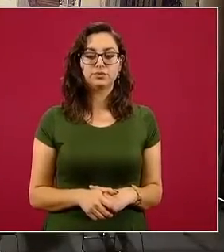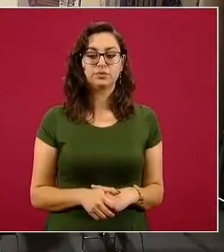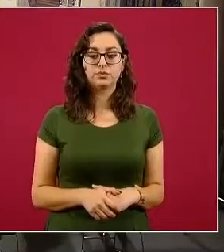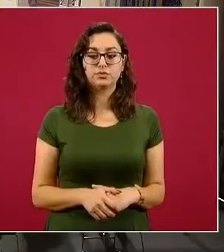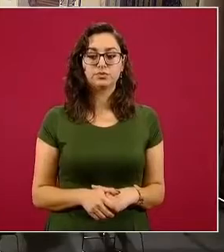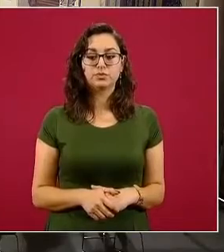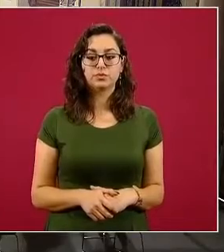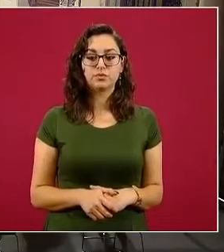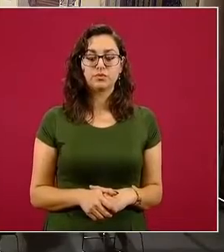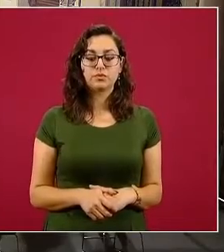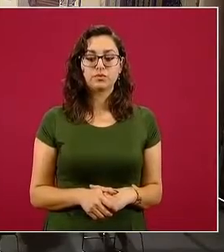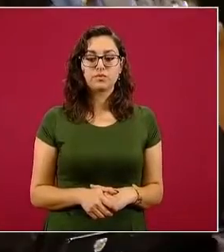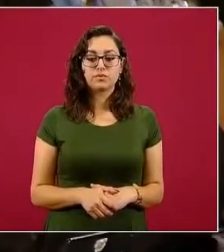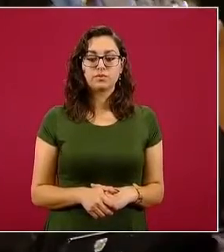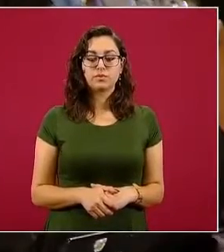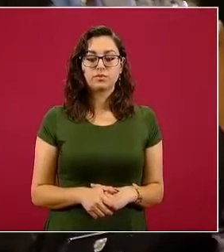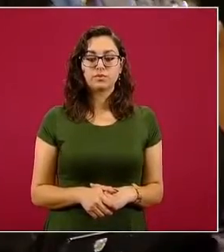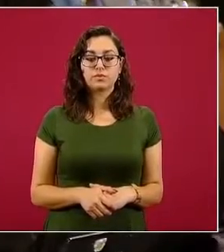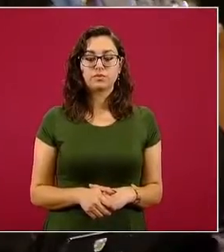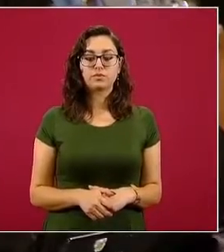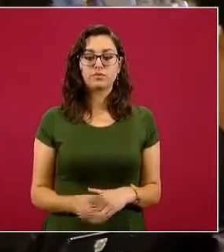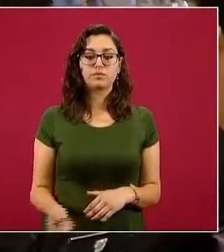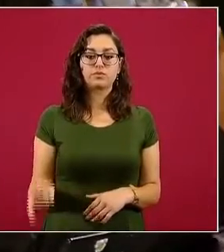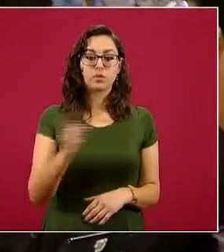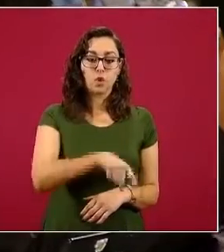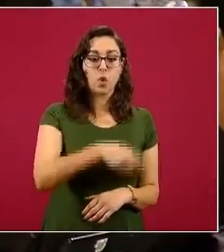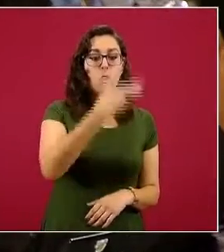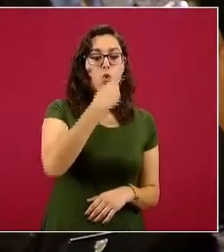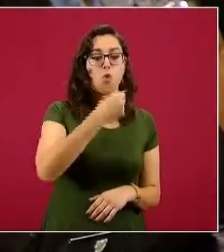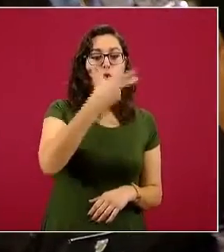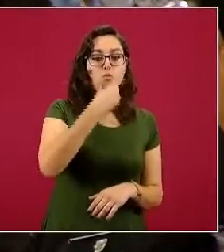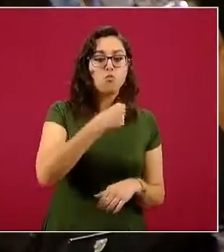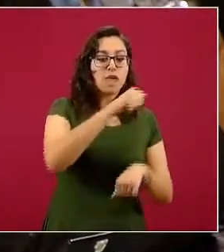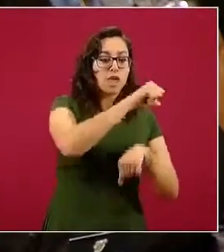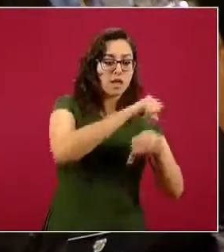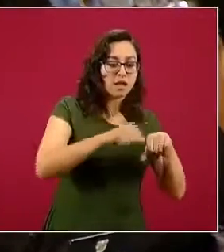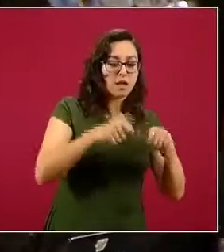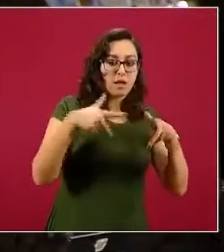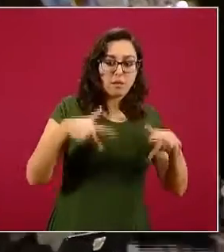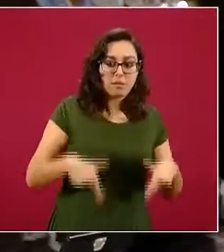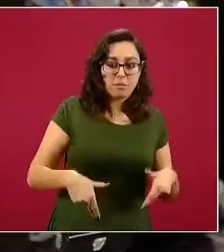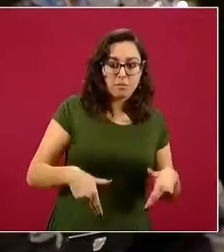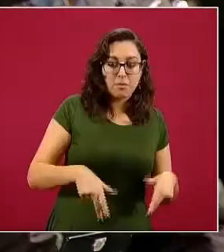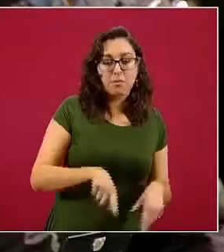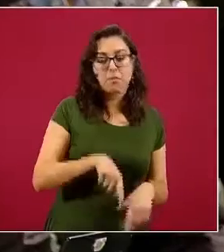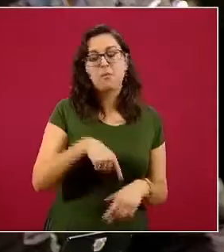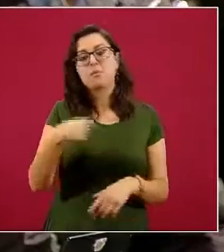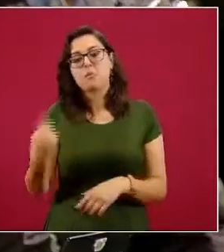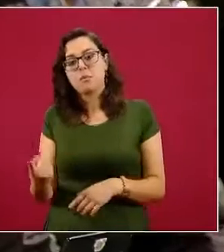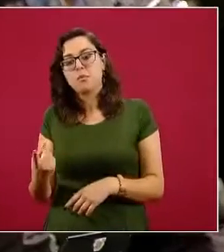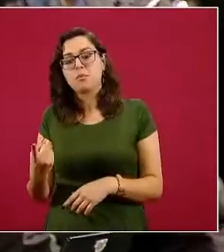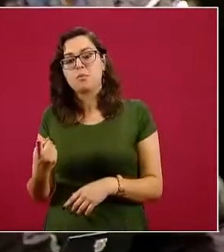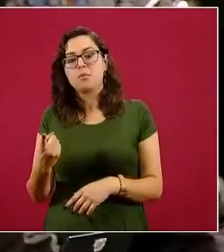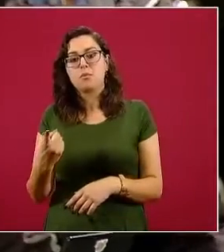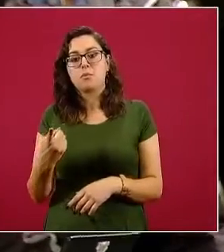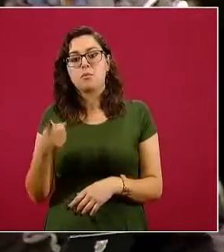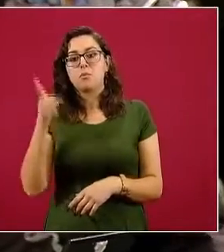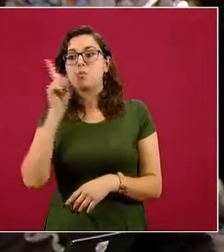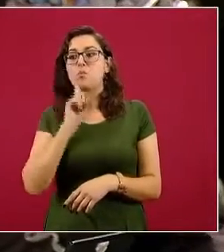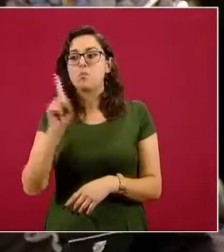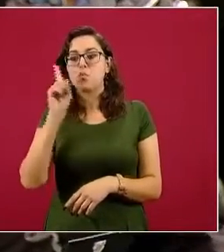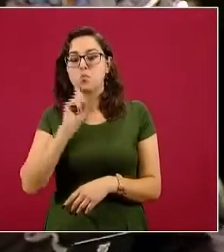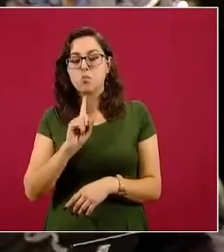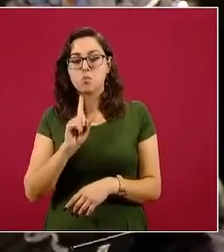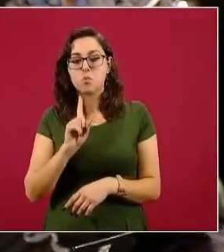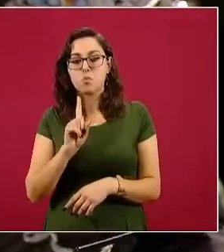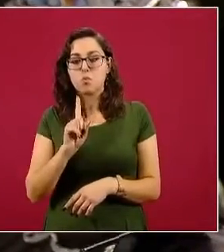proporción, ¿cuántas vasectomías sin bisturí se hacen en proporción con los métodos anticonceptivos definitivos que hay para,